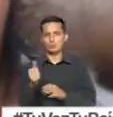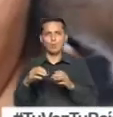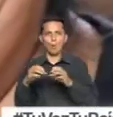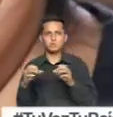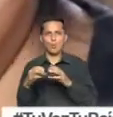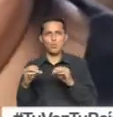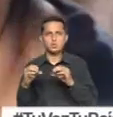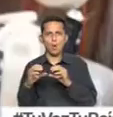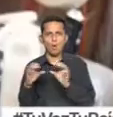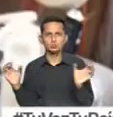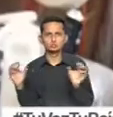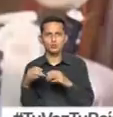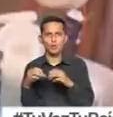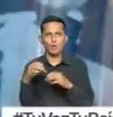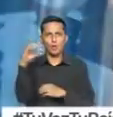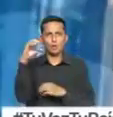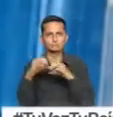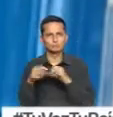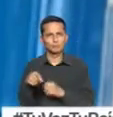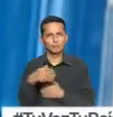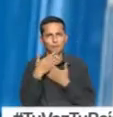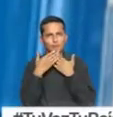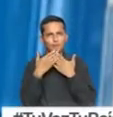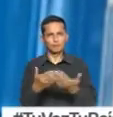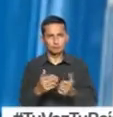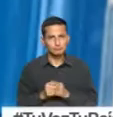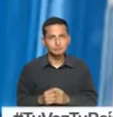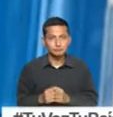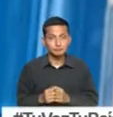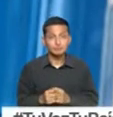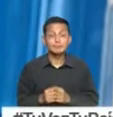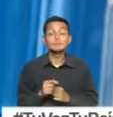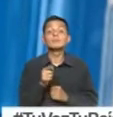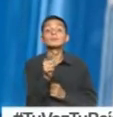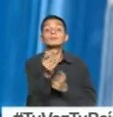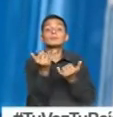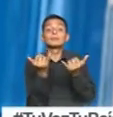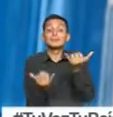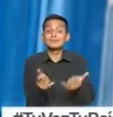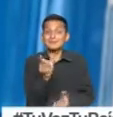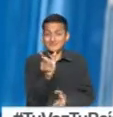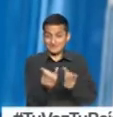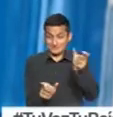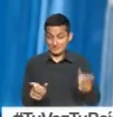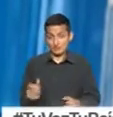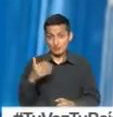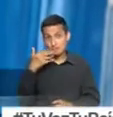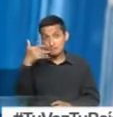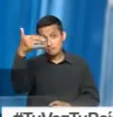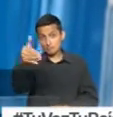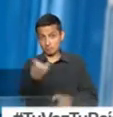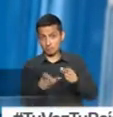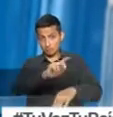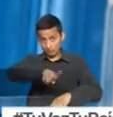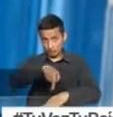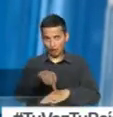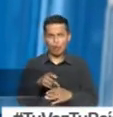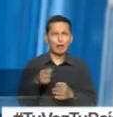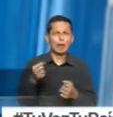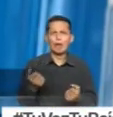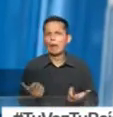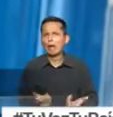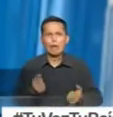tiene, suave, es rentable. Nuestra visión es que nuestros futuros profesionales no